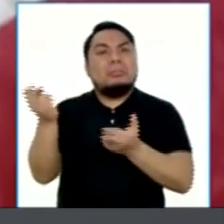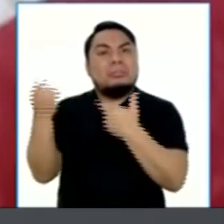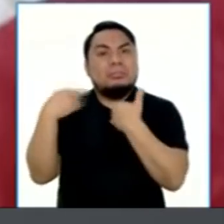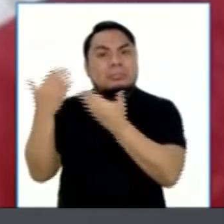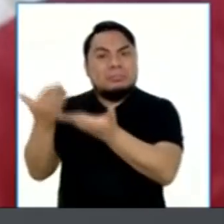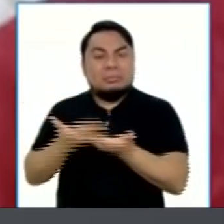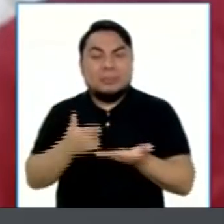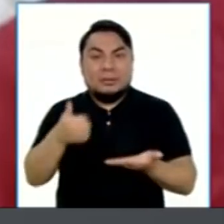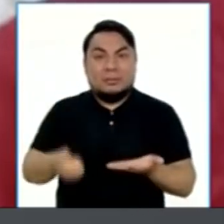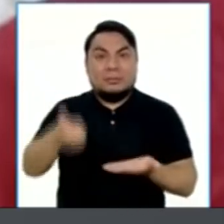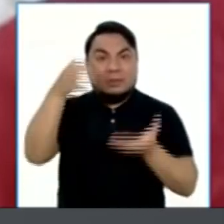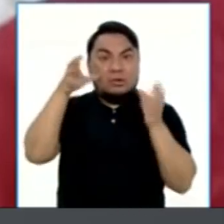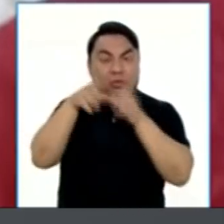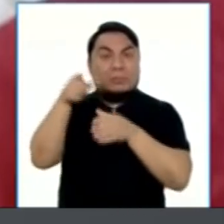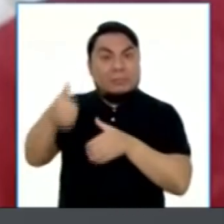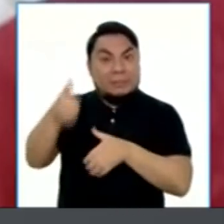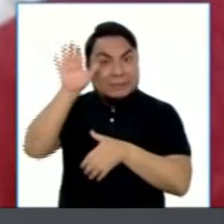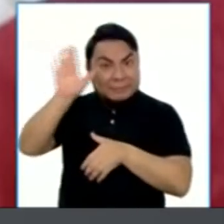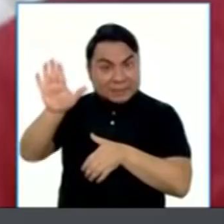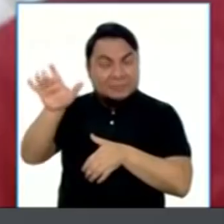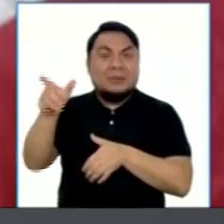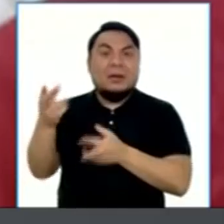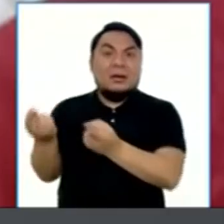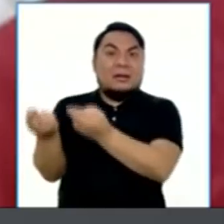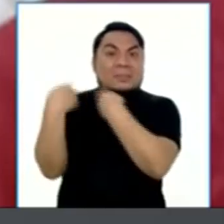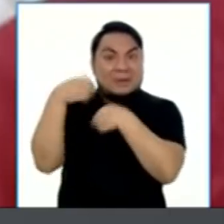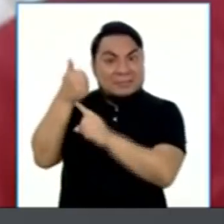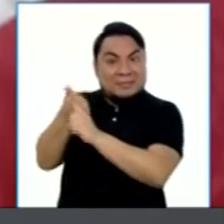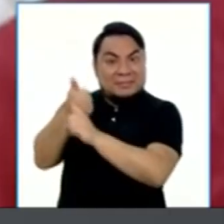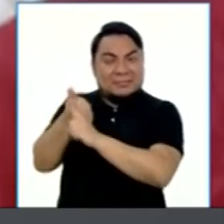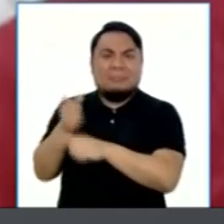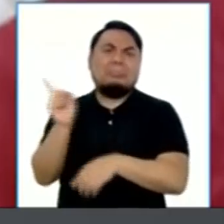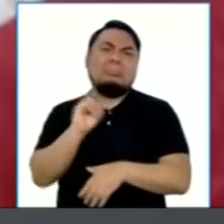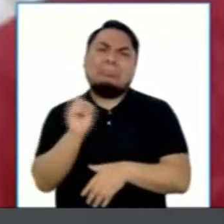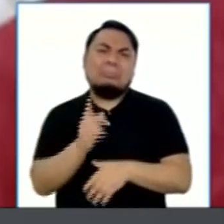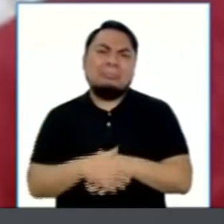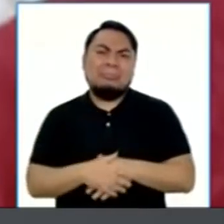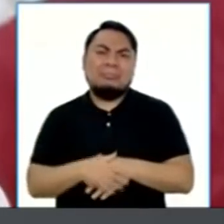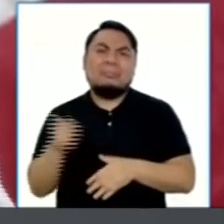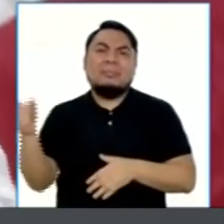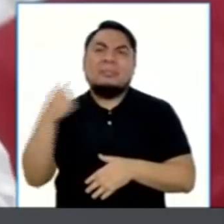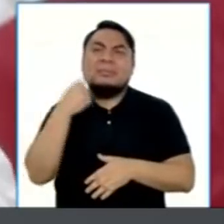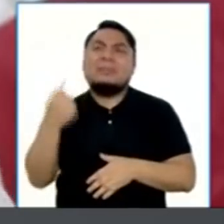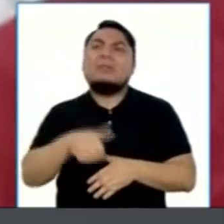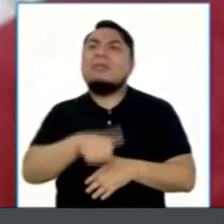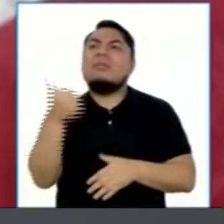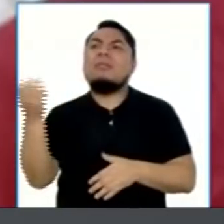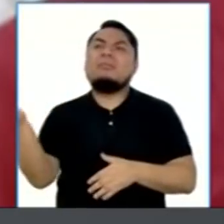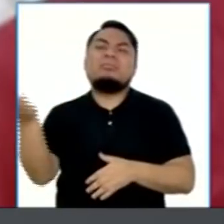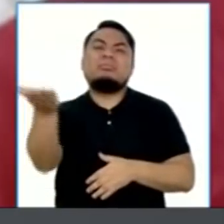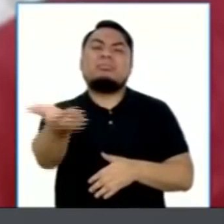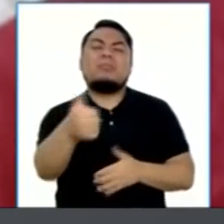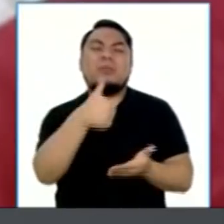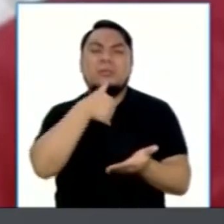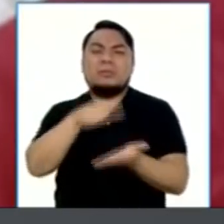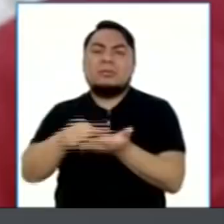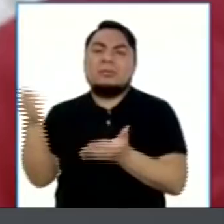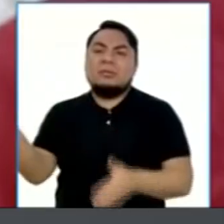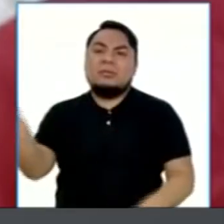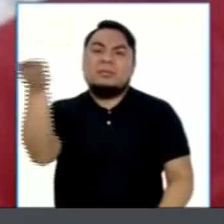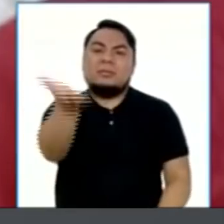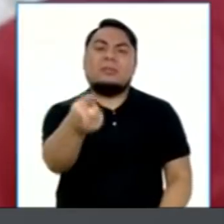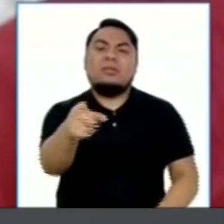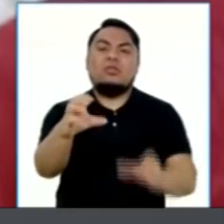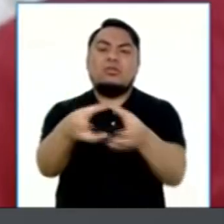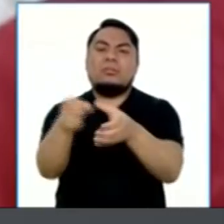era que el presidente del Congreso nos responda, ¿no? No, ha mandado, Oficialía Mayor ha mandado un documento derivado